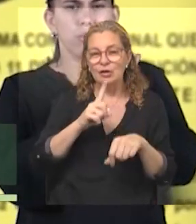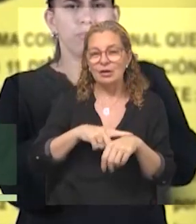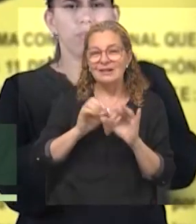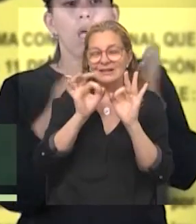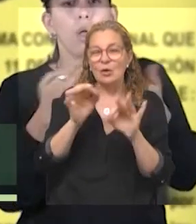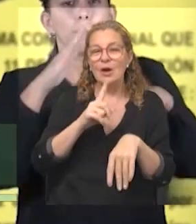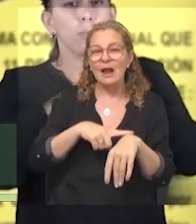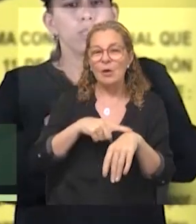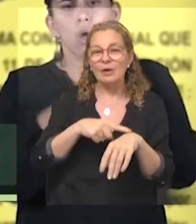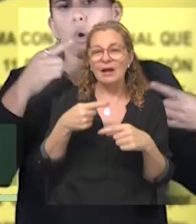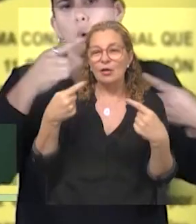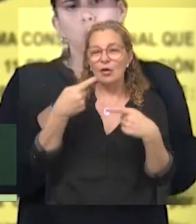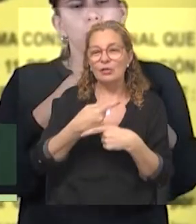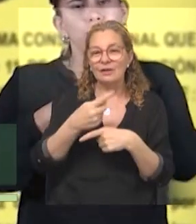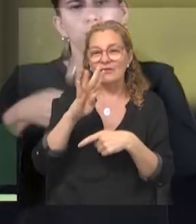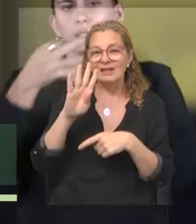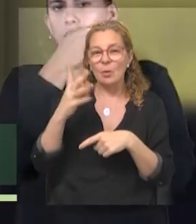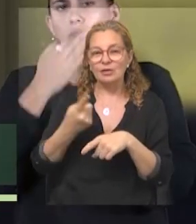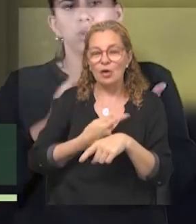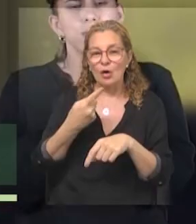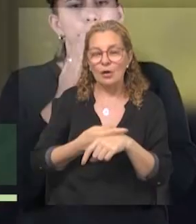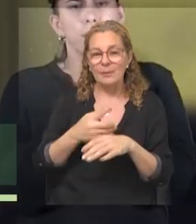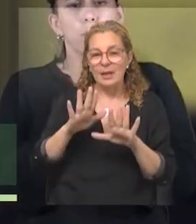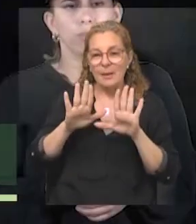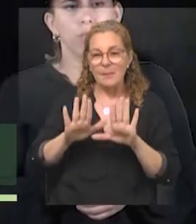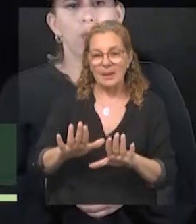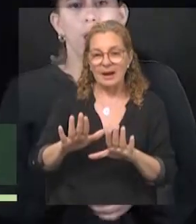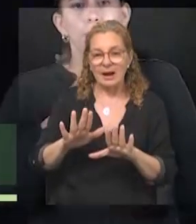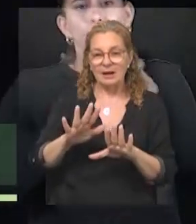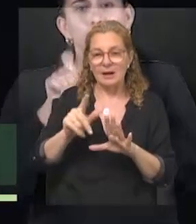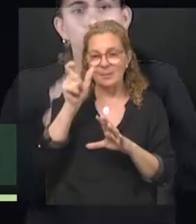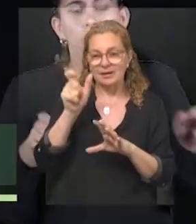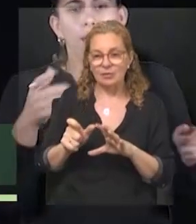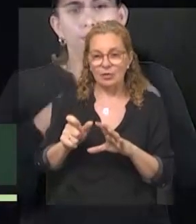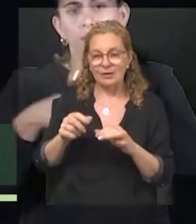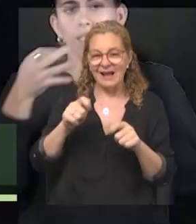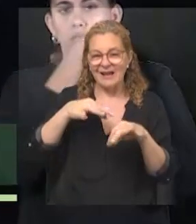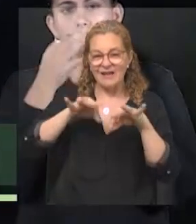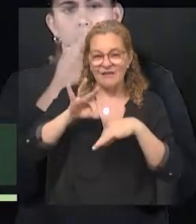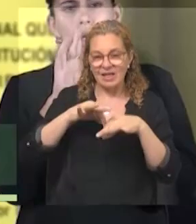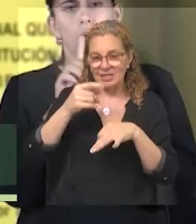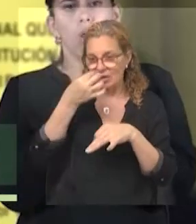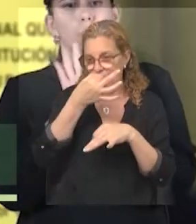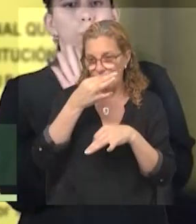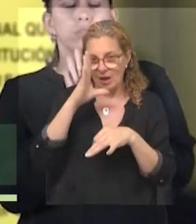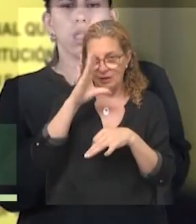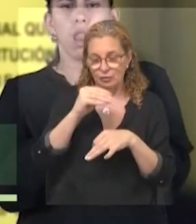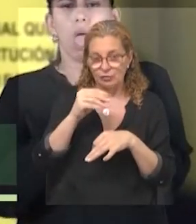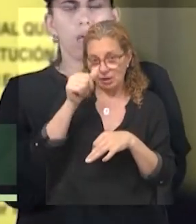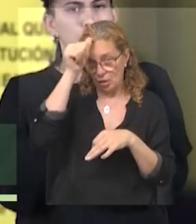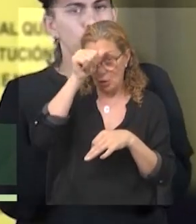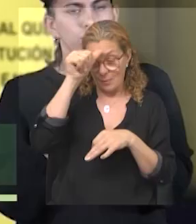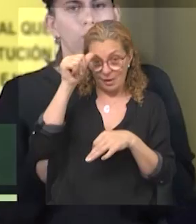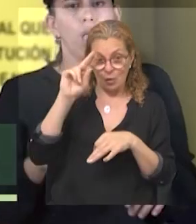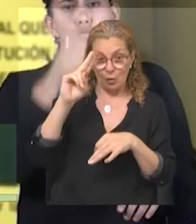de combatir al delito las 24 horas para detener a los delincuentes que venden pasta base en la noche el domingo los